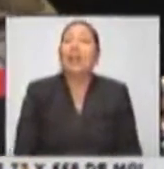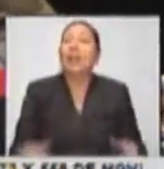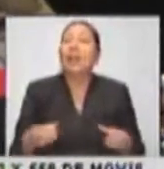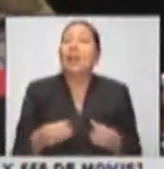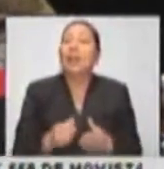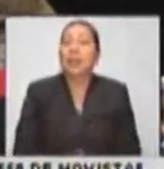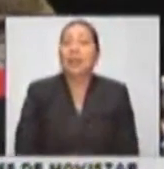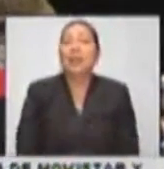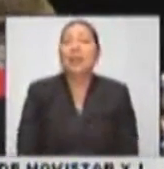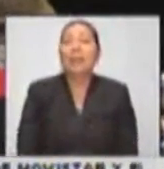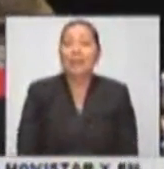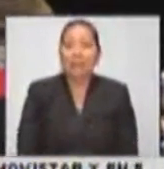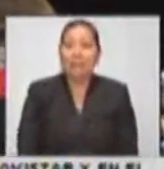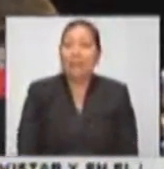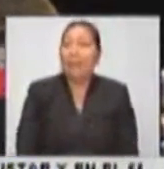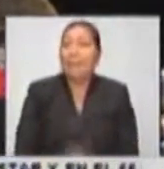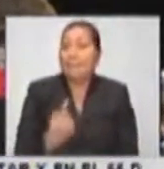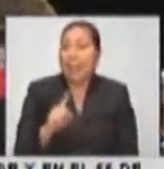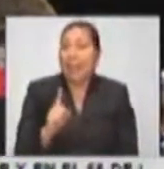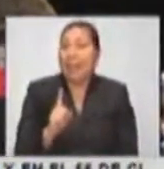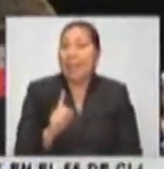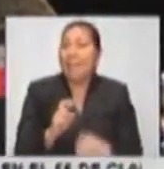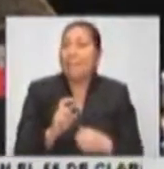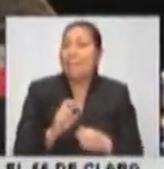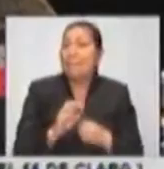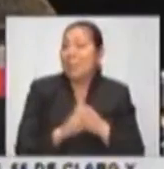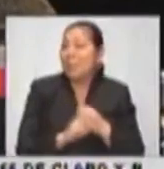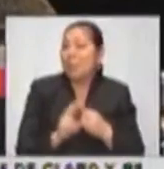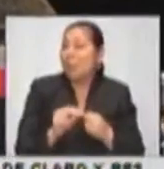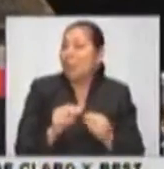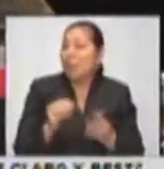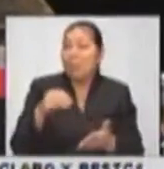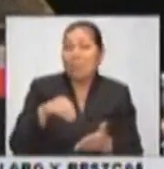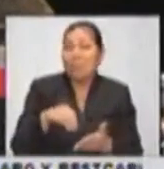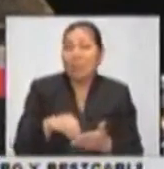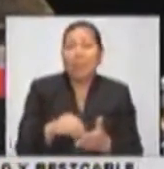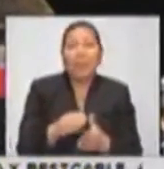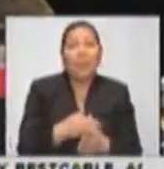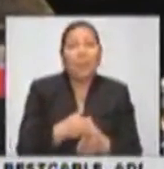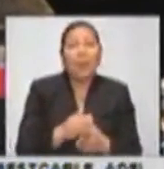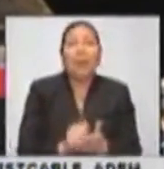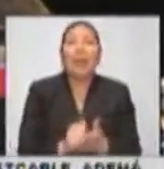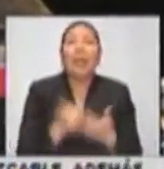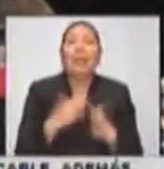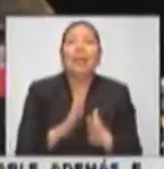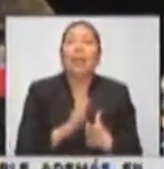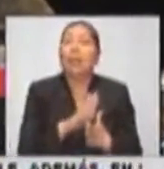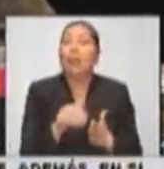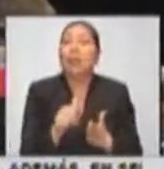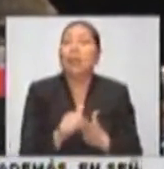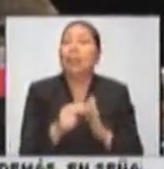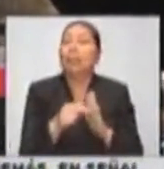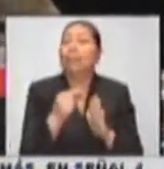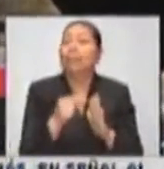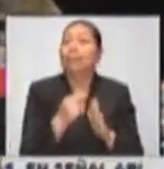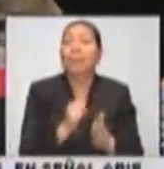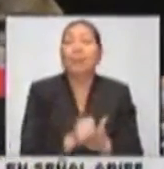comités. Aún para países no miembros como nosotros, estamos participando ya en casi todos los niveles, ¿no es